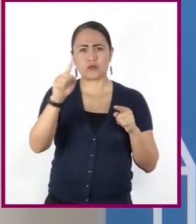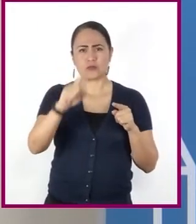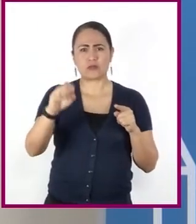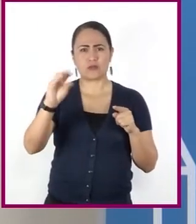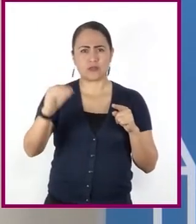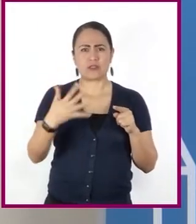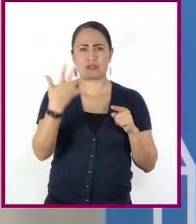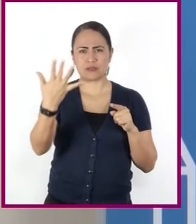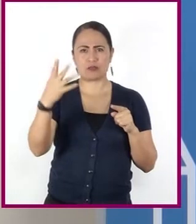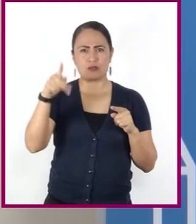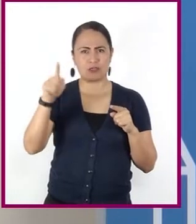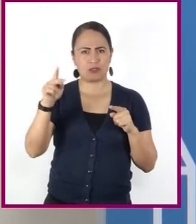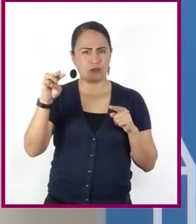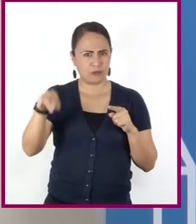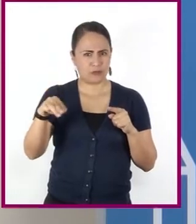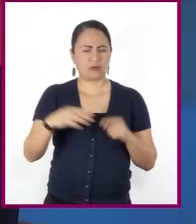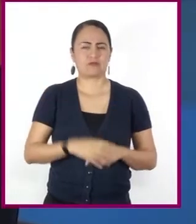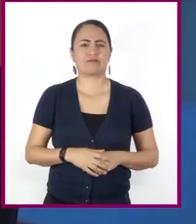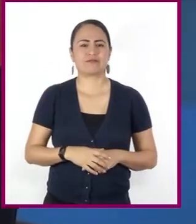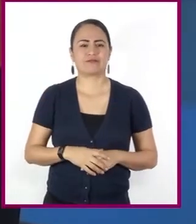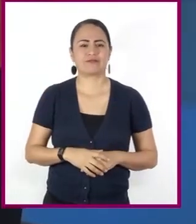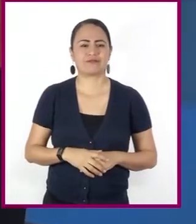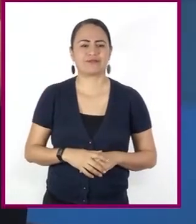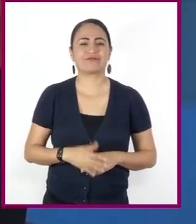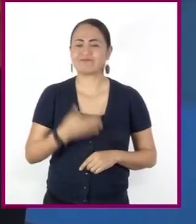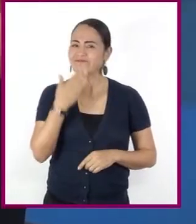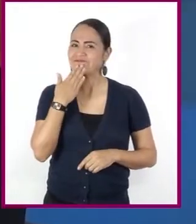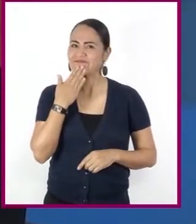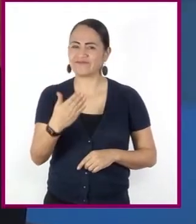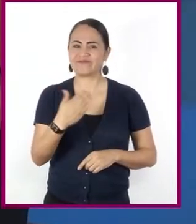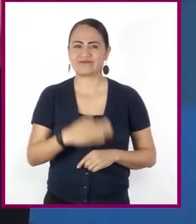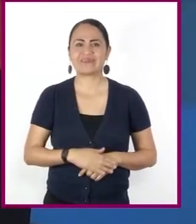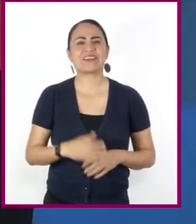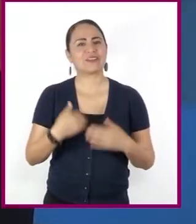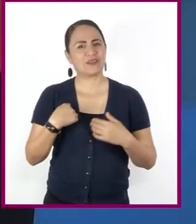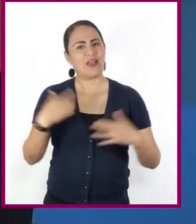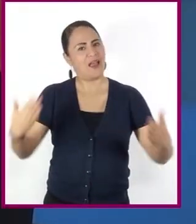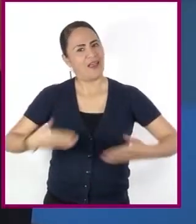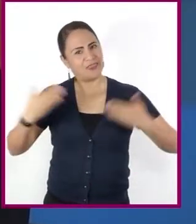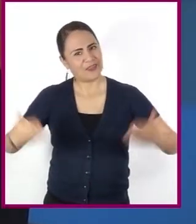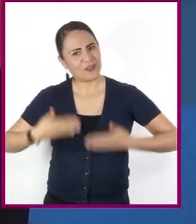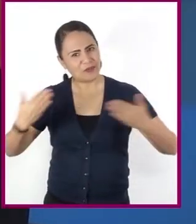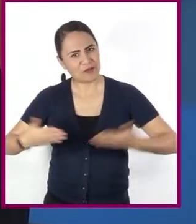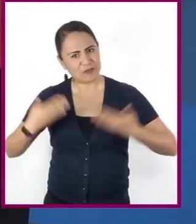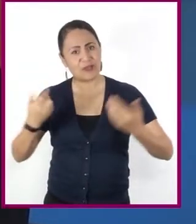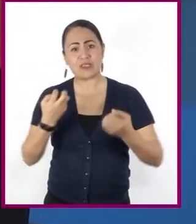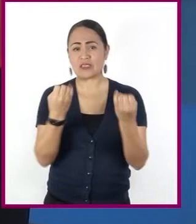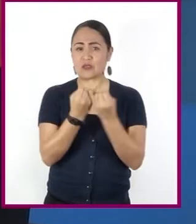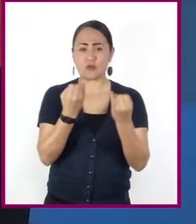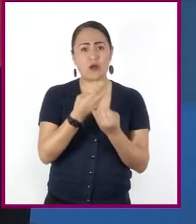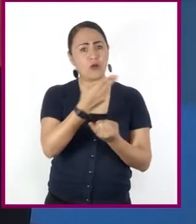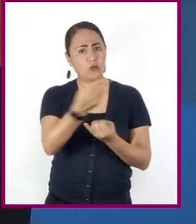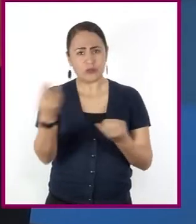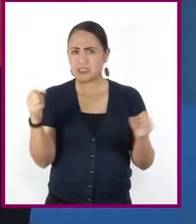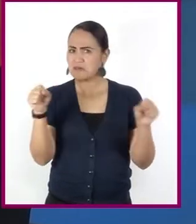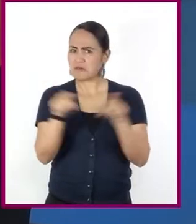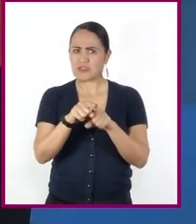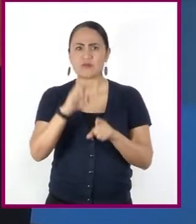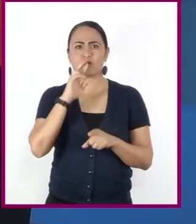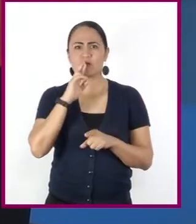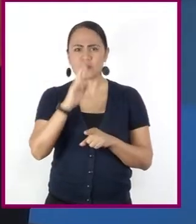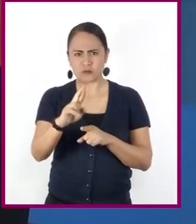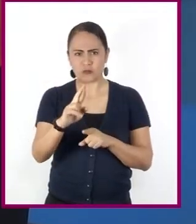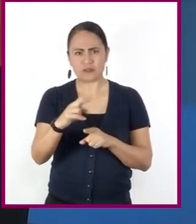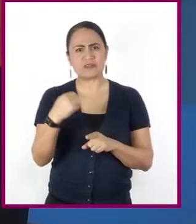42.195 kilómetros que tiene un maratón. Bien, échenme porras e intenten responder a las preguntas antes